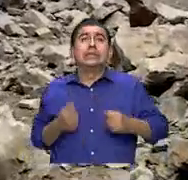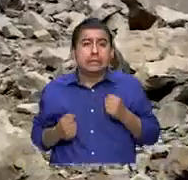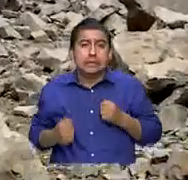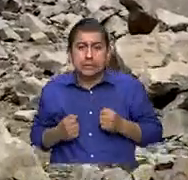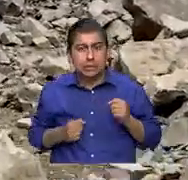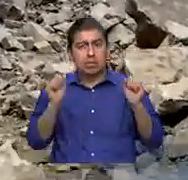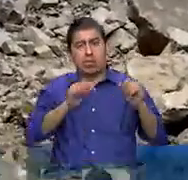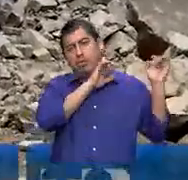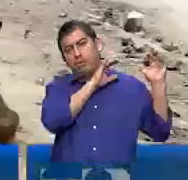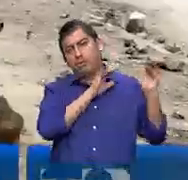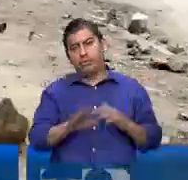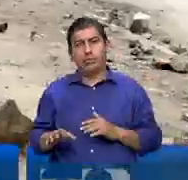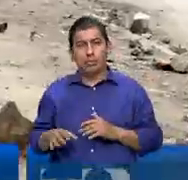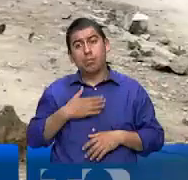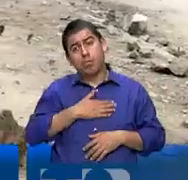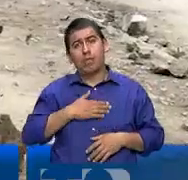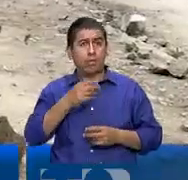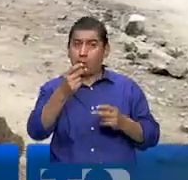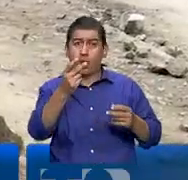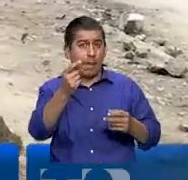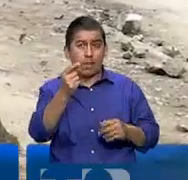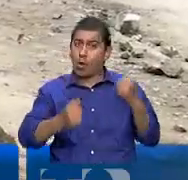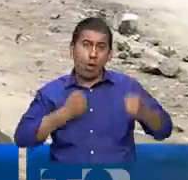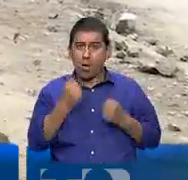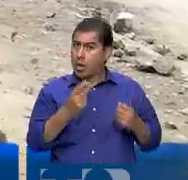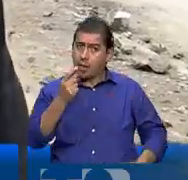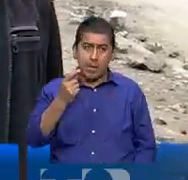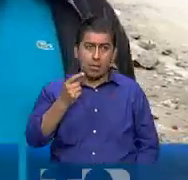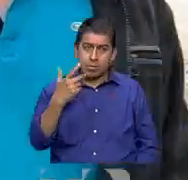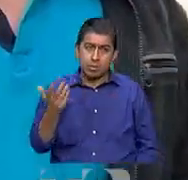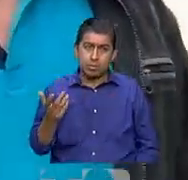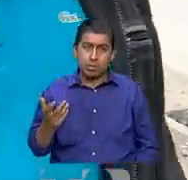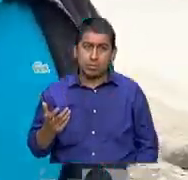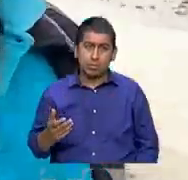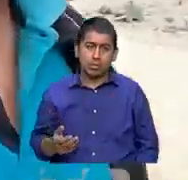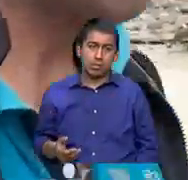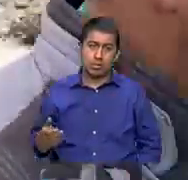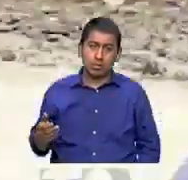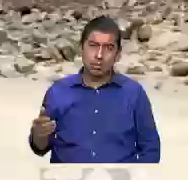el lugar. Señor, les toca pasar a la carrera. Ya, muy bien. Sí. Gracias.